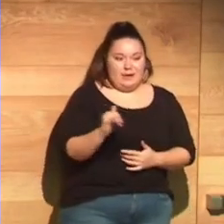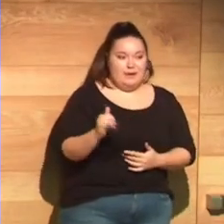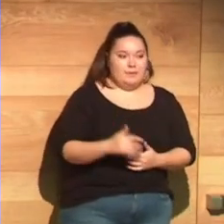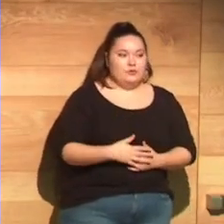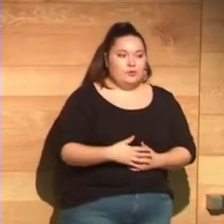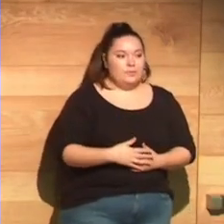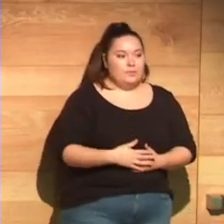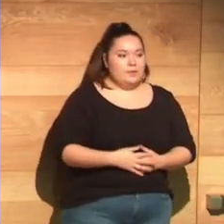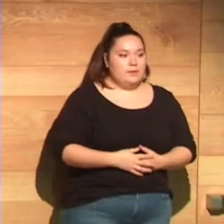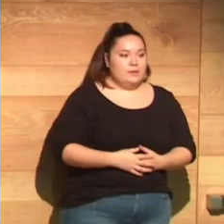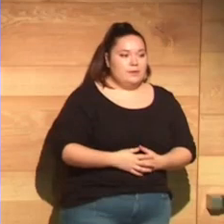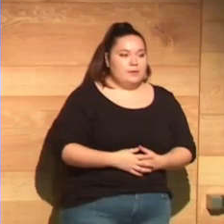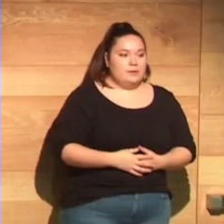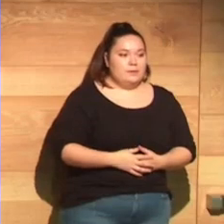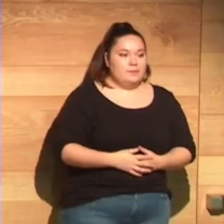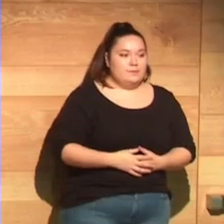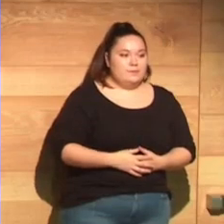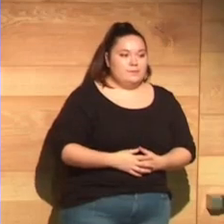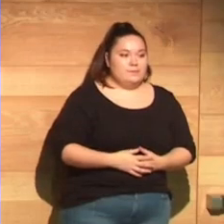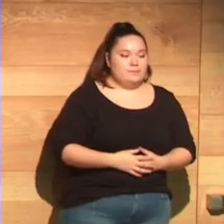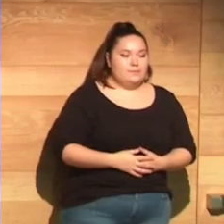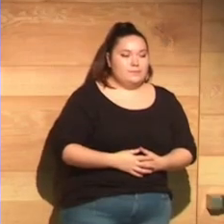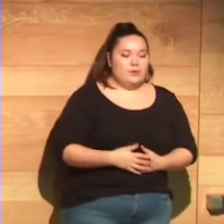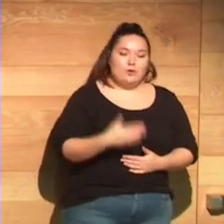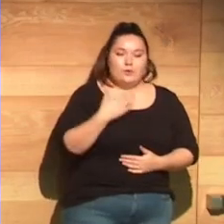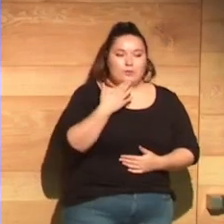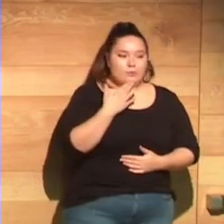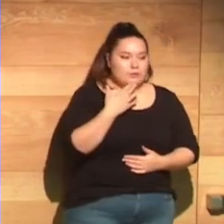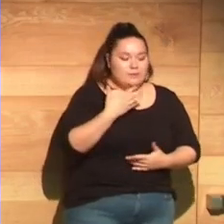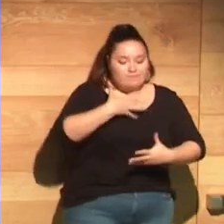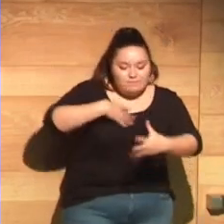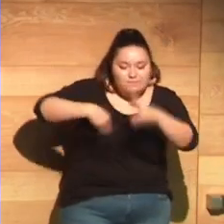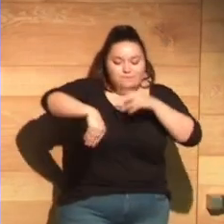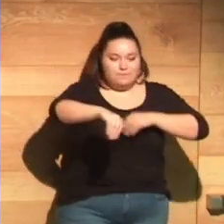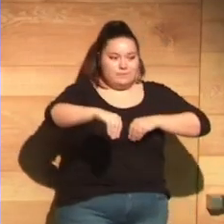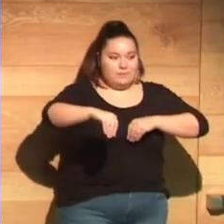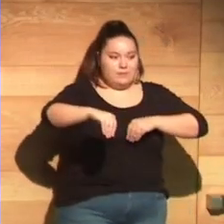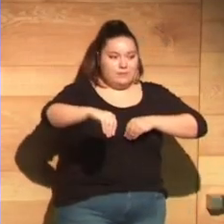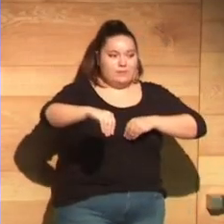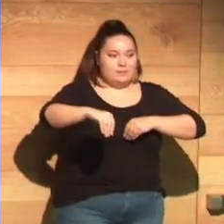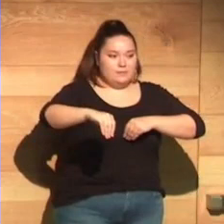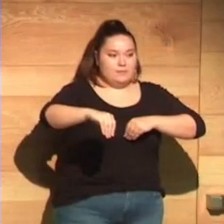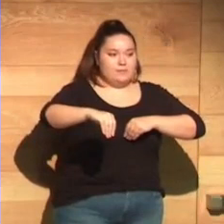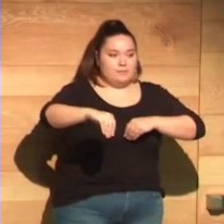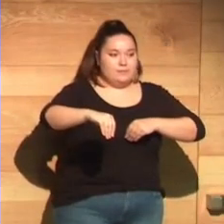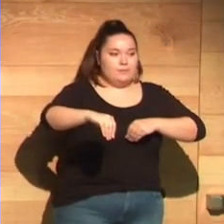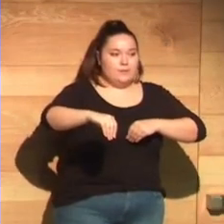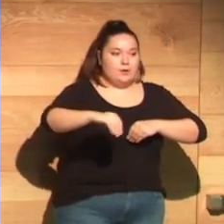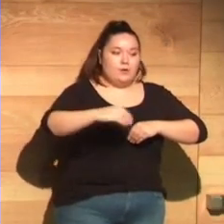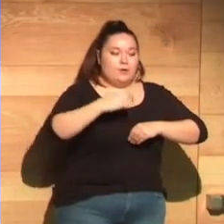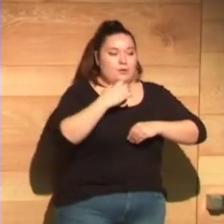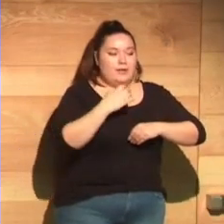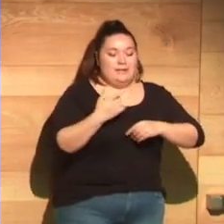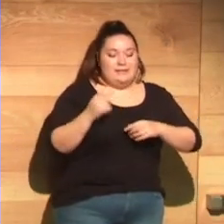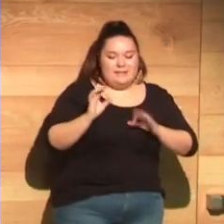distancia pero con el que yo me he sentido como más mimetizada, o al que